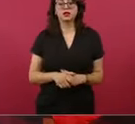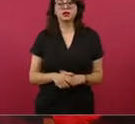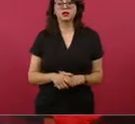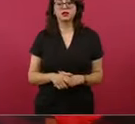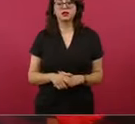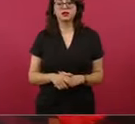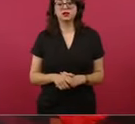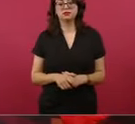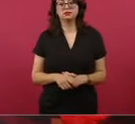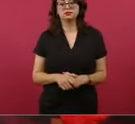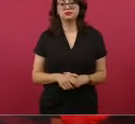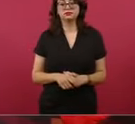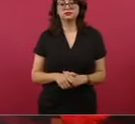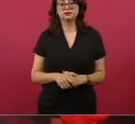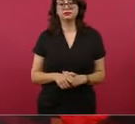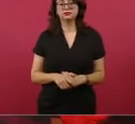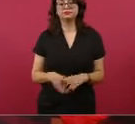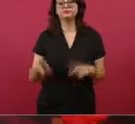muy